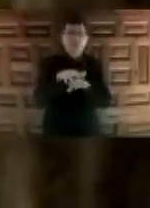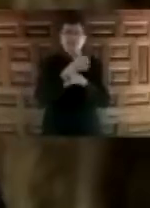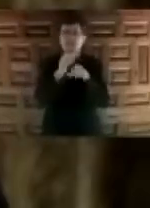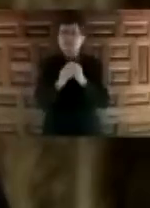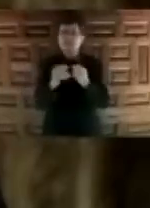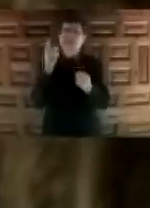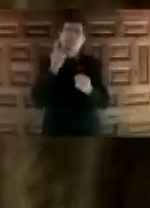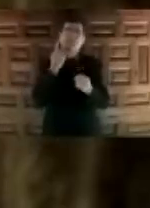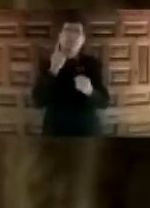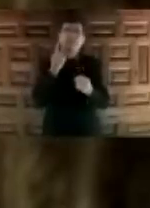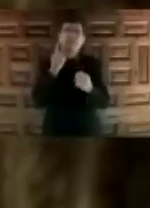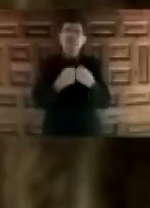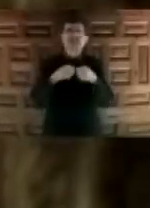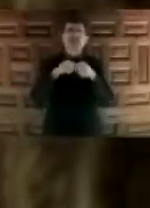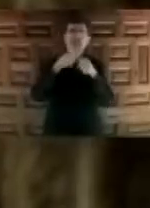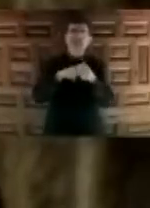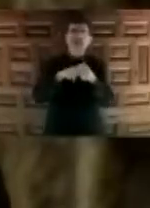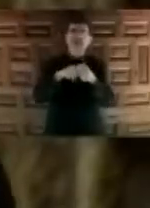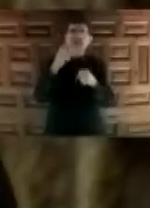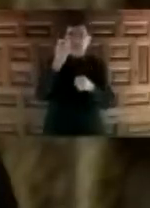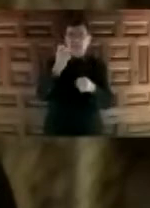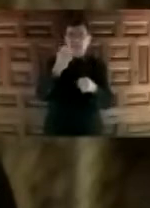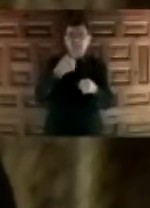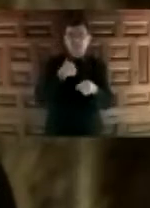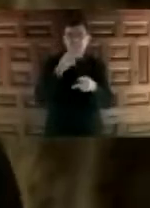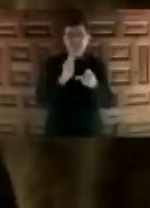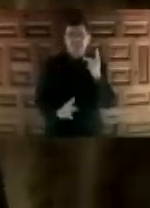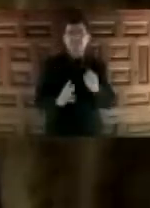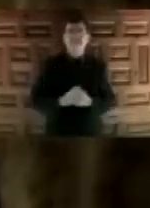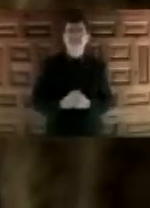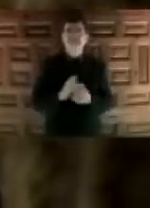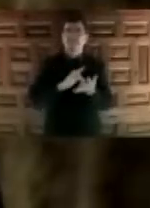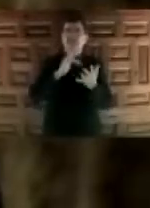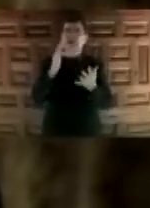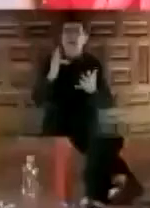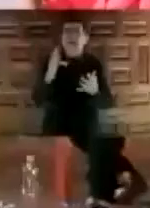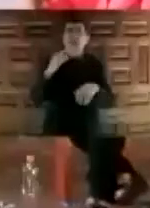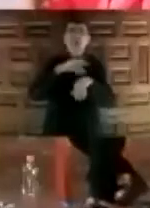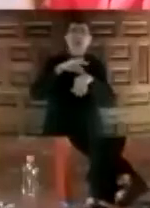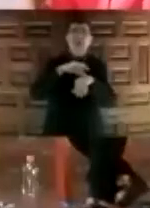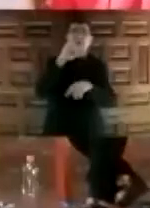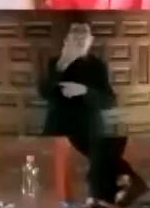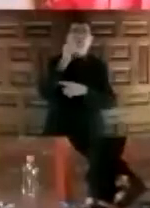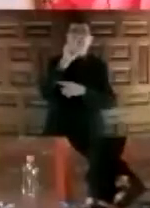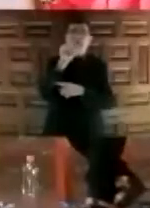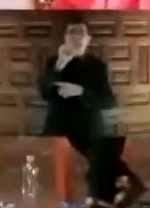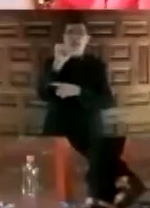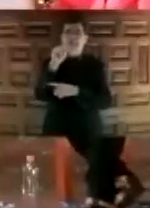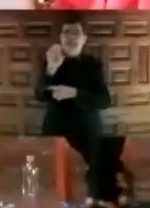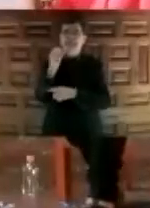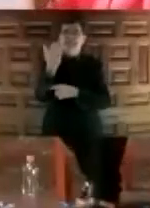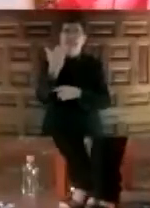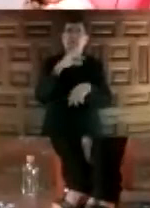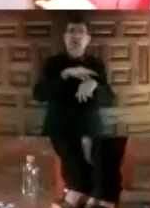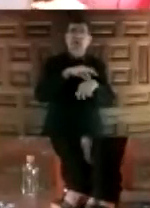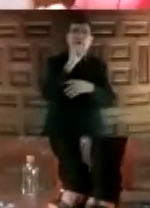actores políticos y sociales. Yo por aquí la dejaría. Gracias, doctora Guadalupe. Adelante, doctor